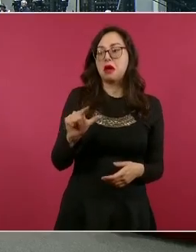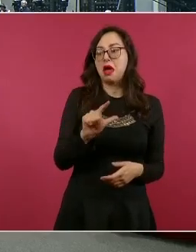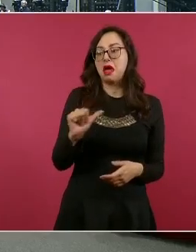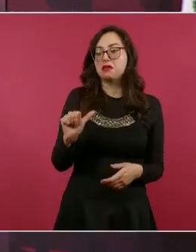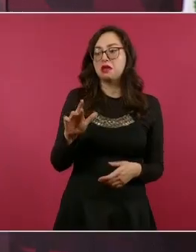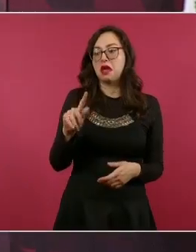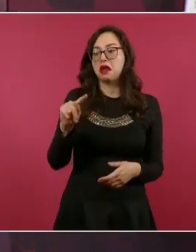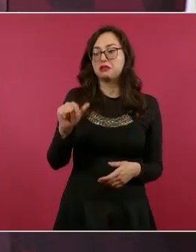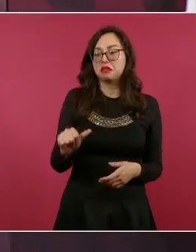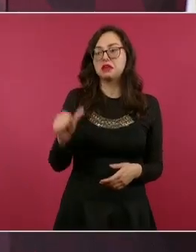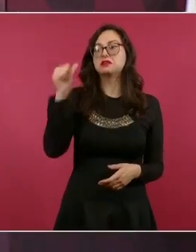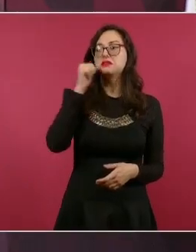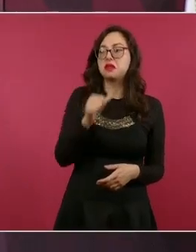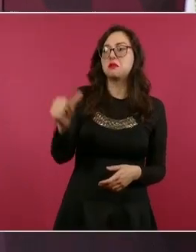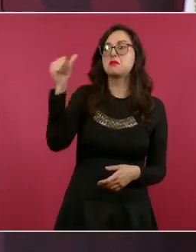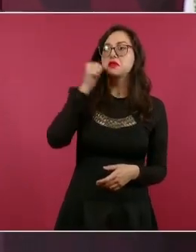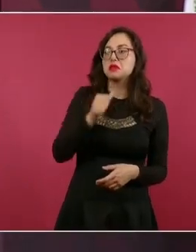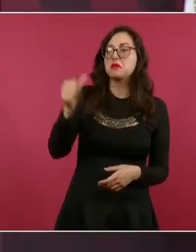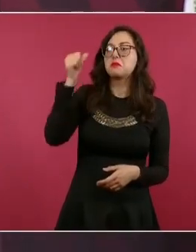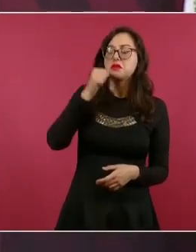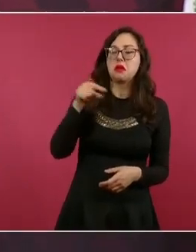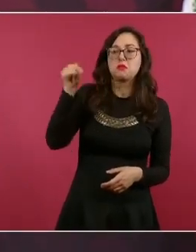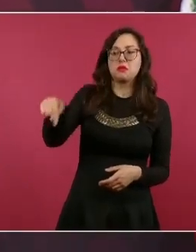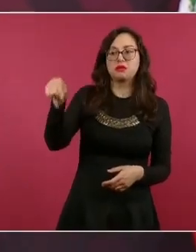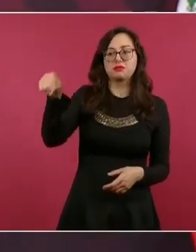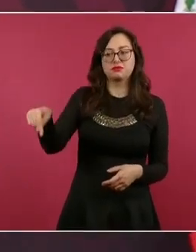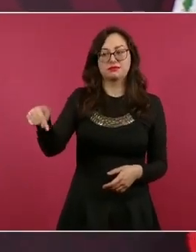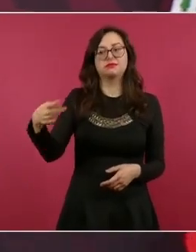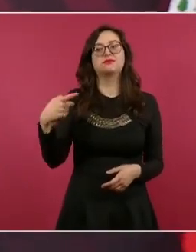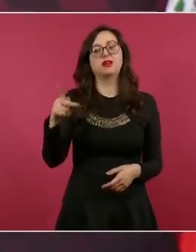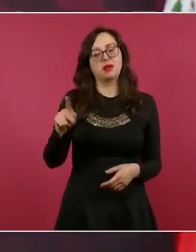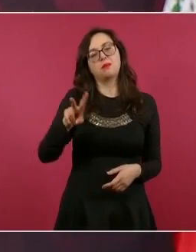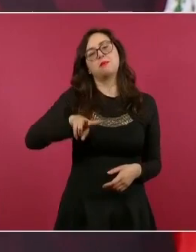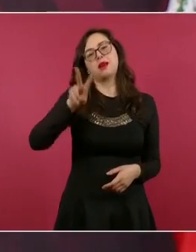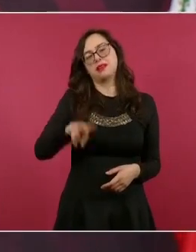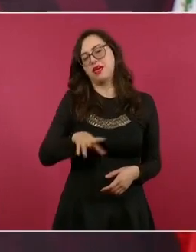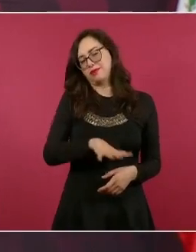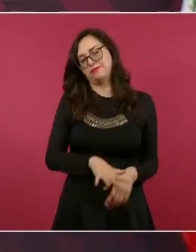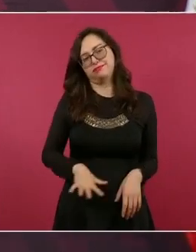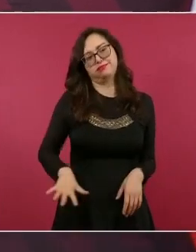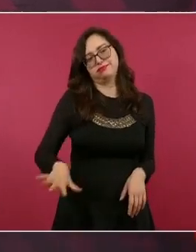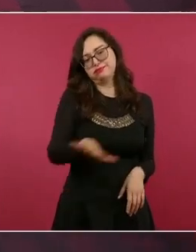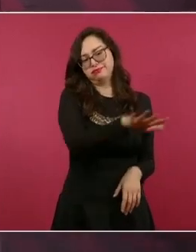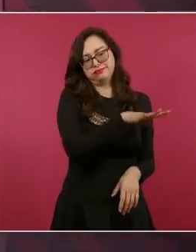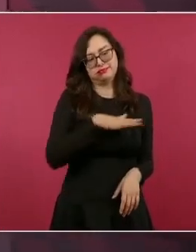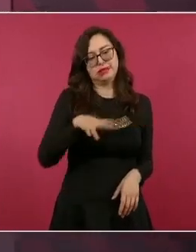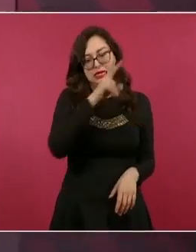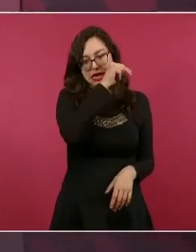cierto es que todo ese camino